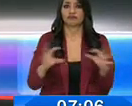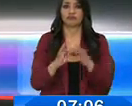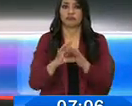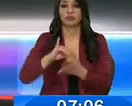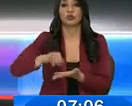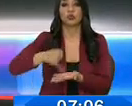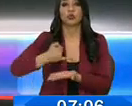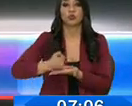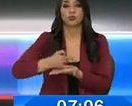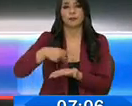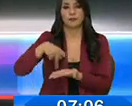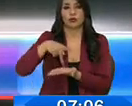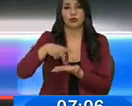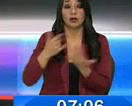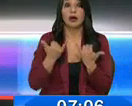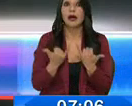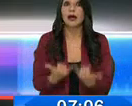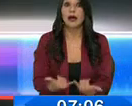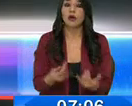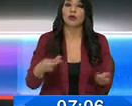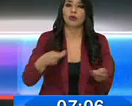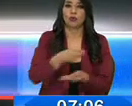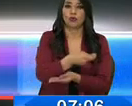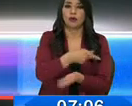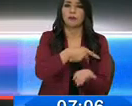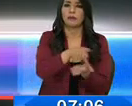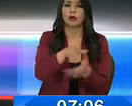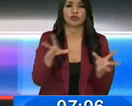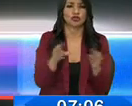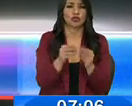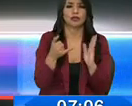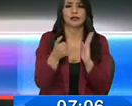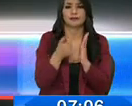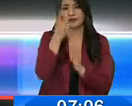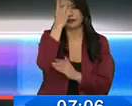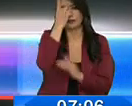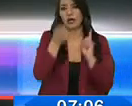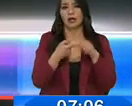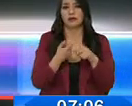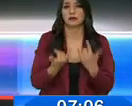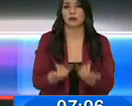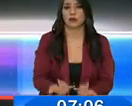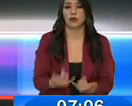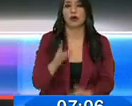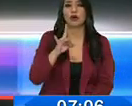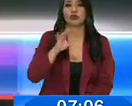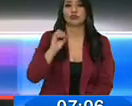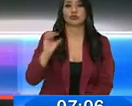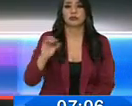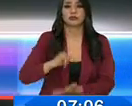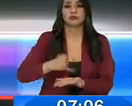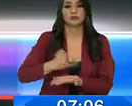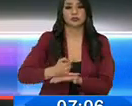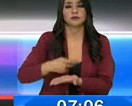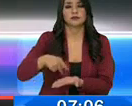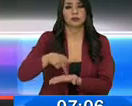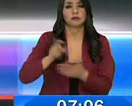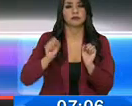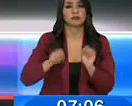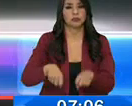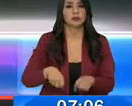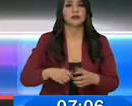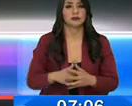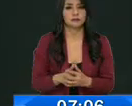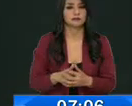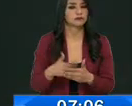parroquiales, que hoy mismo se les transfiera todo el IVA adeudado a más de 800 juntas parroquiales que tenemos a